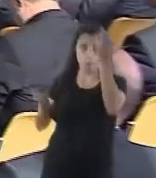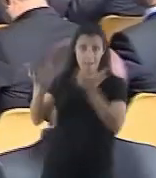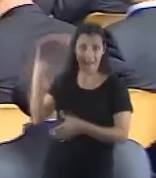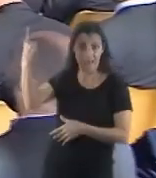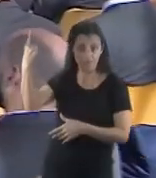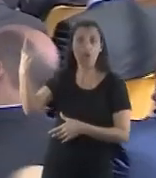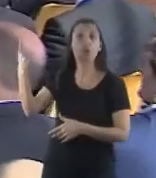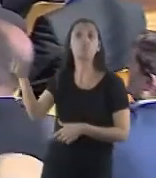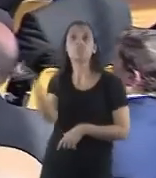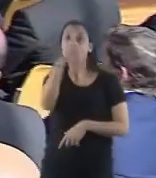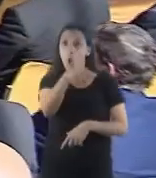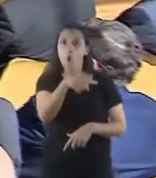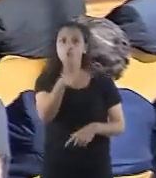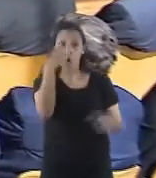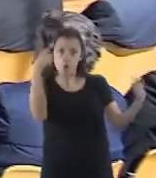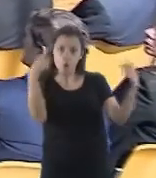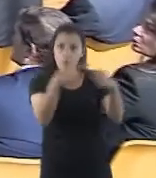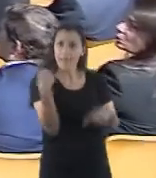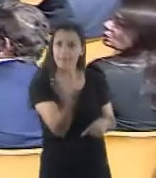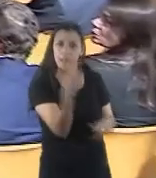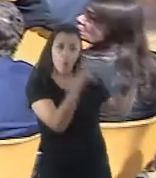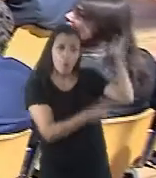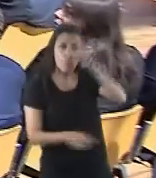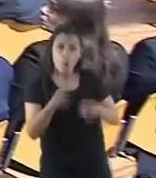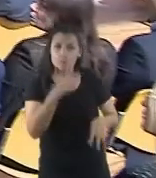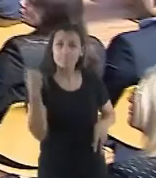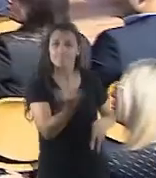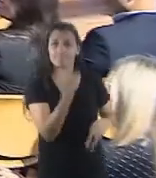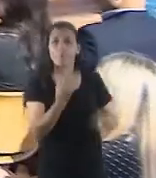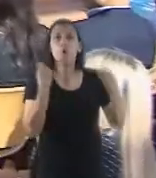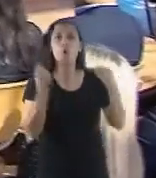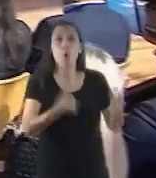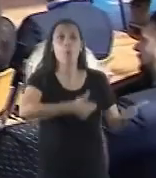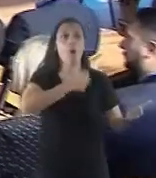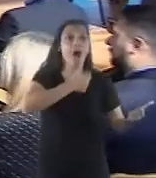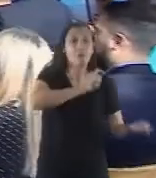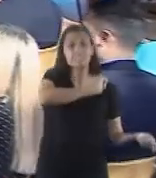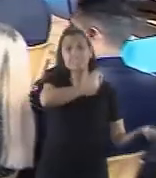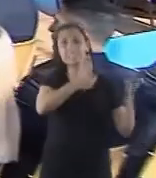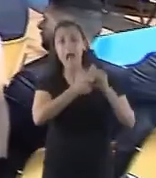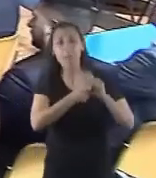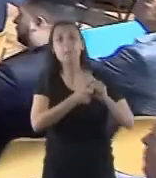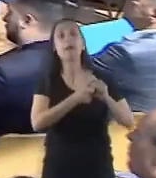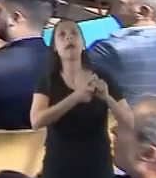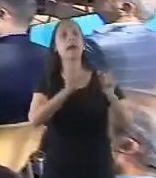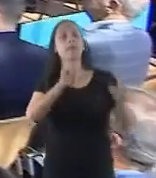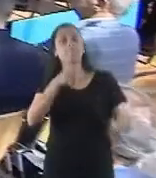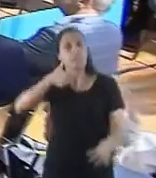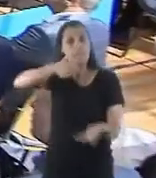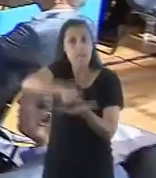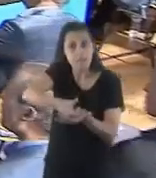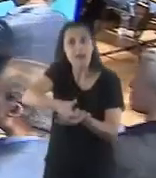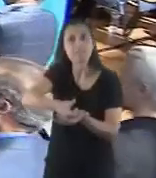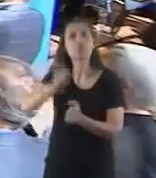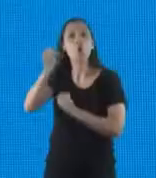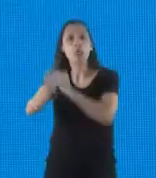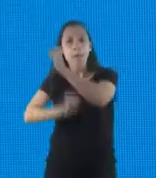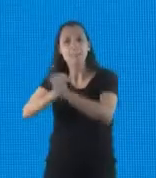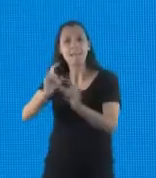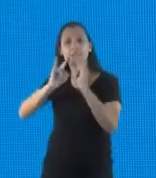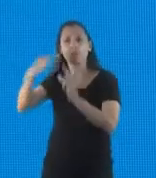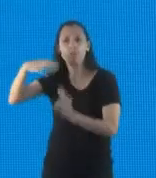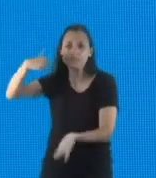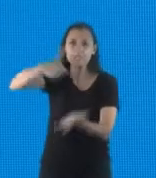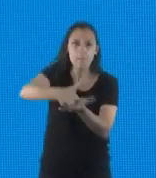otro gran desafío es cómo transformamos el agua, la inversión de nuestras empresas,